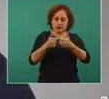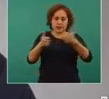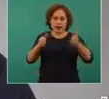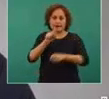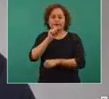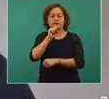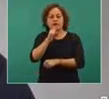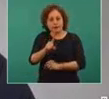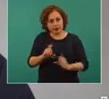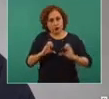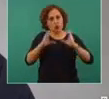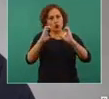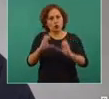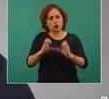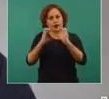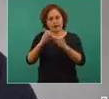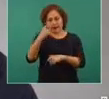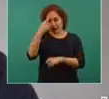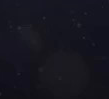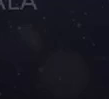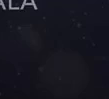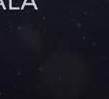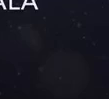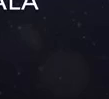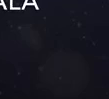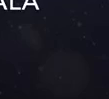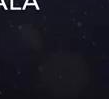realmente disminuyendo la presentación de casos.